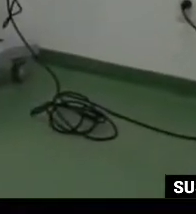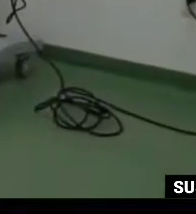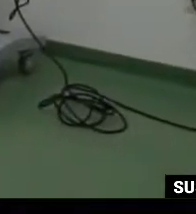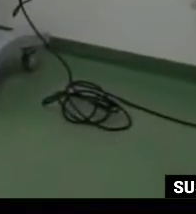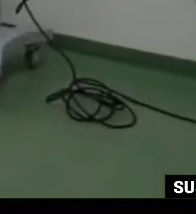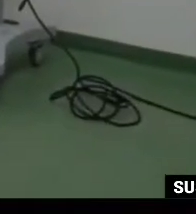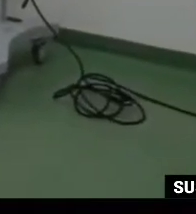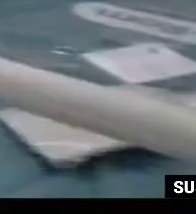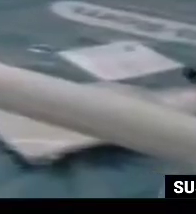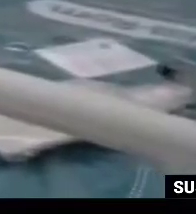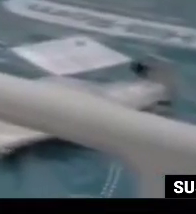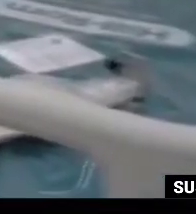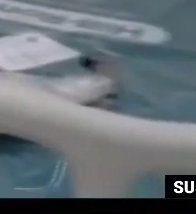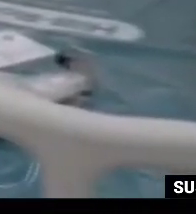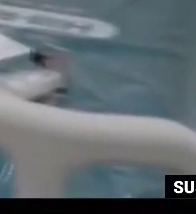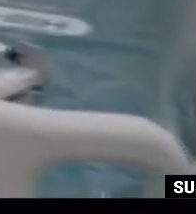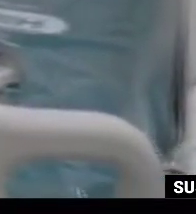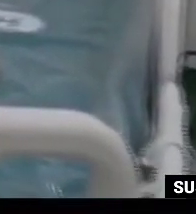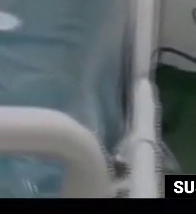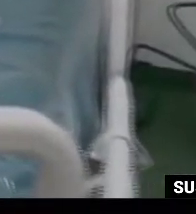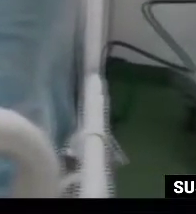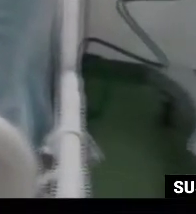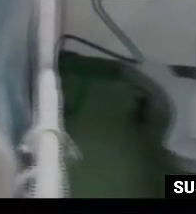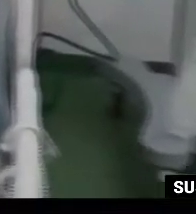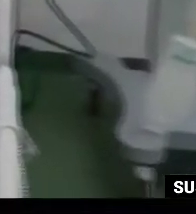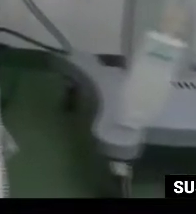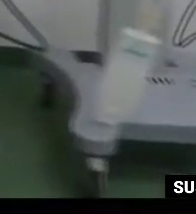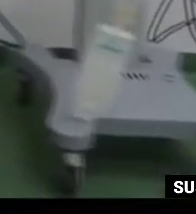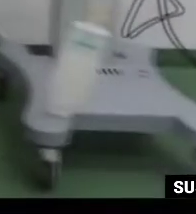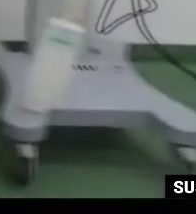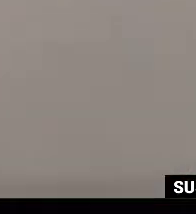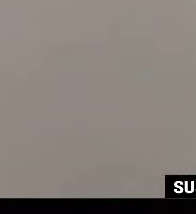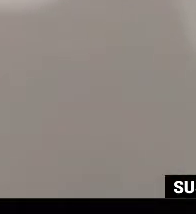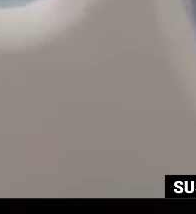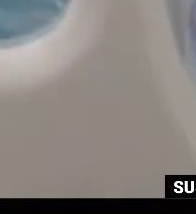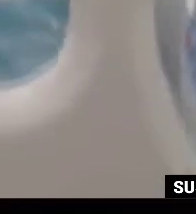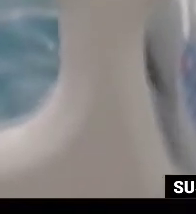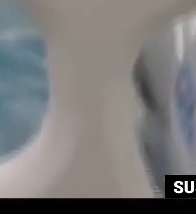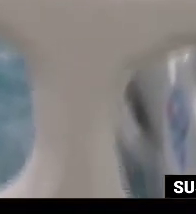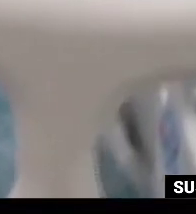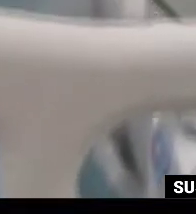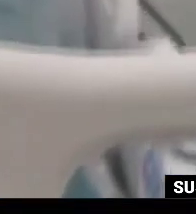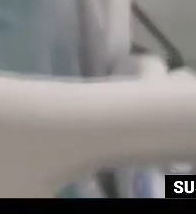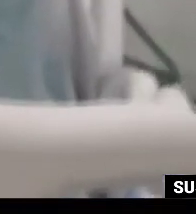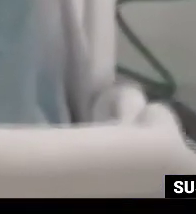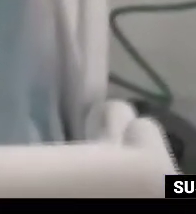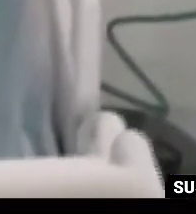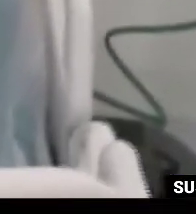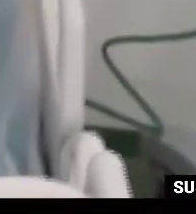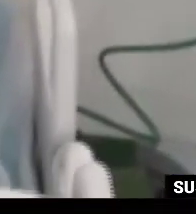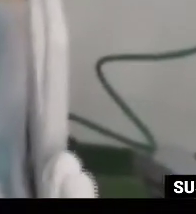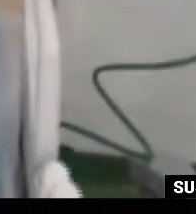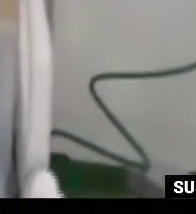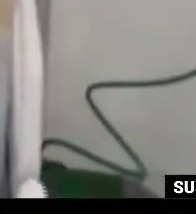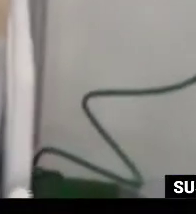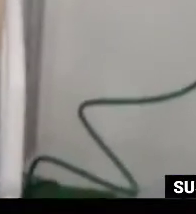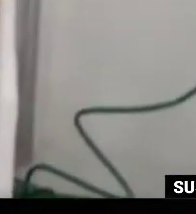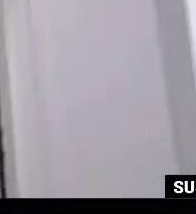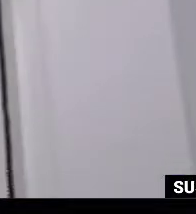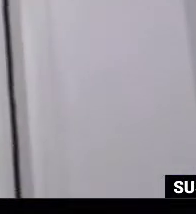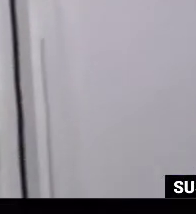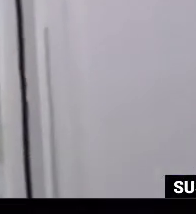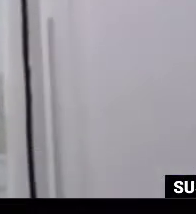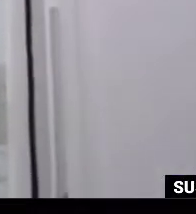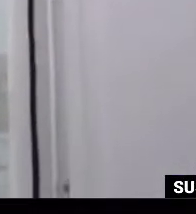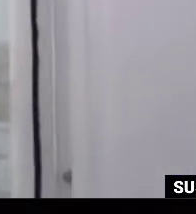a espaciosa, a también prioridad a cambiando los colores. Pero esa por un momento no lo vamos a amplia, espaciosa, también prioridad